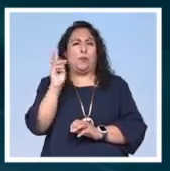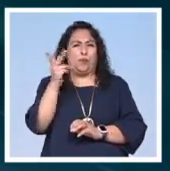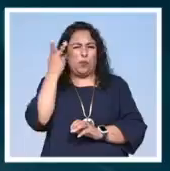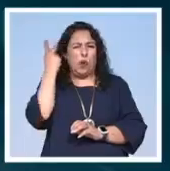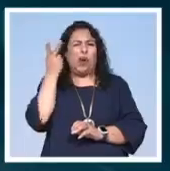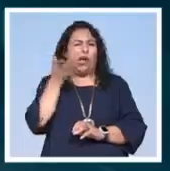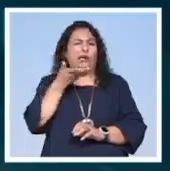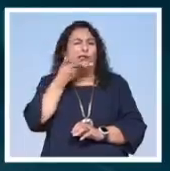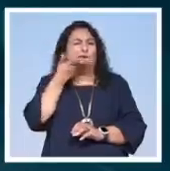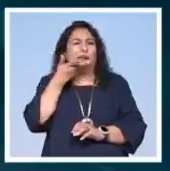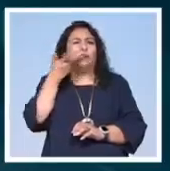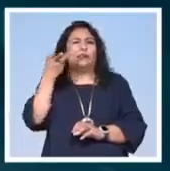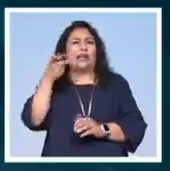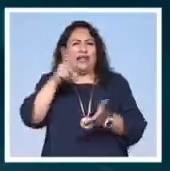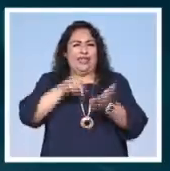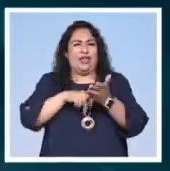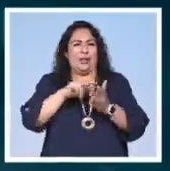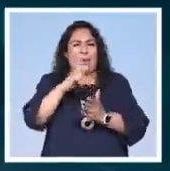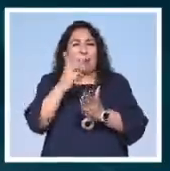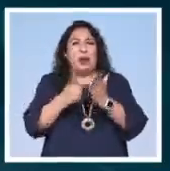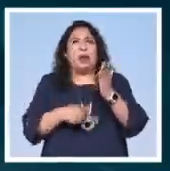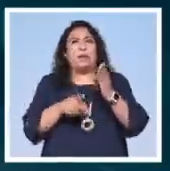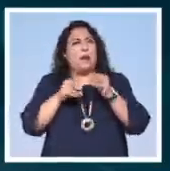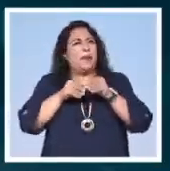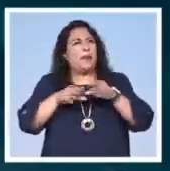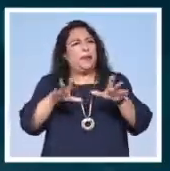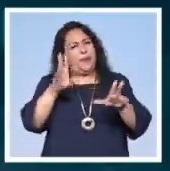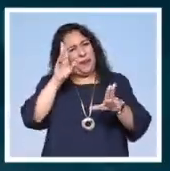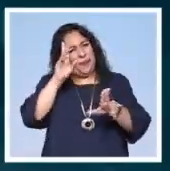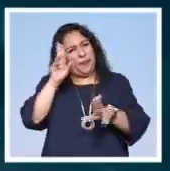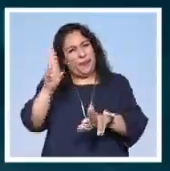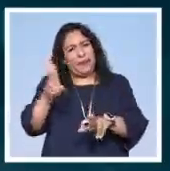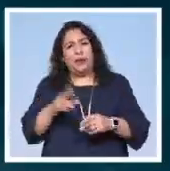caracterizó la emisión de Cristina Pacheco resonara en su